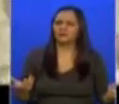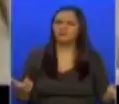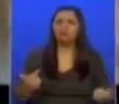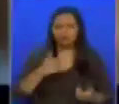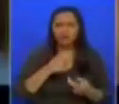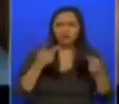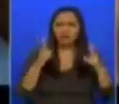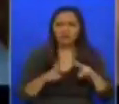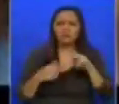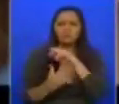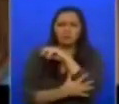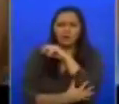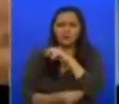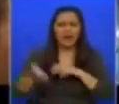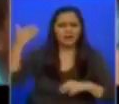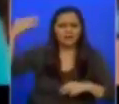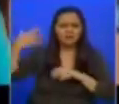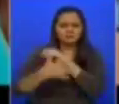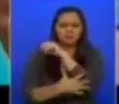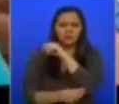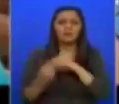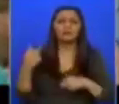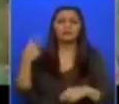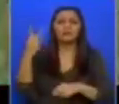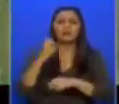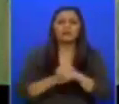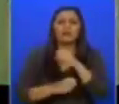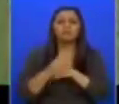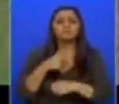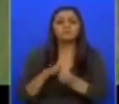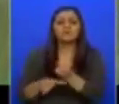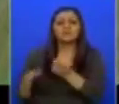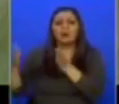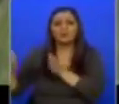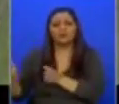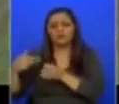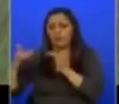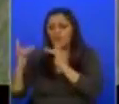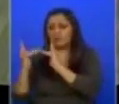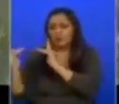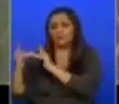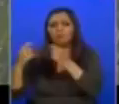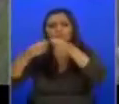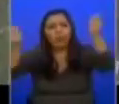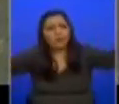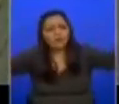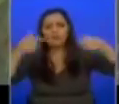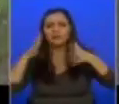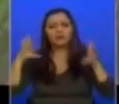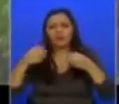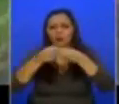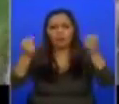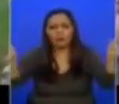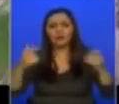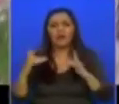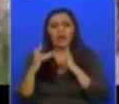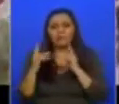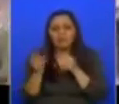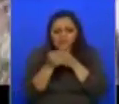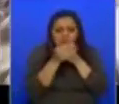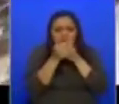pobre de joven. Viví 20 años en una casa. Mi cuarto lo compartía con mi hermano y no tenía ni puerta mi cuarto, no entraban las dos